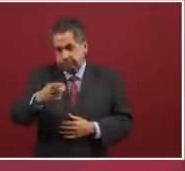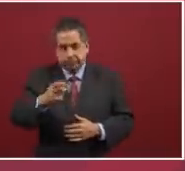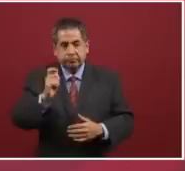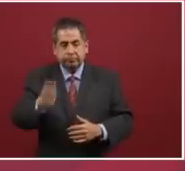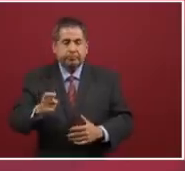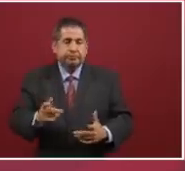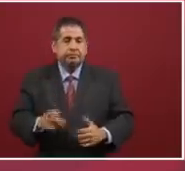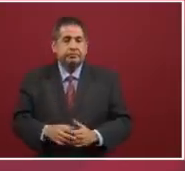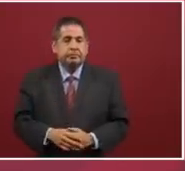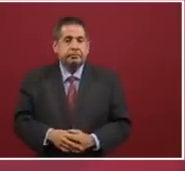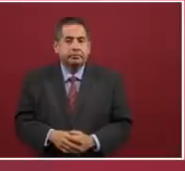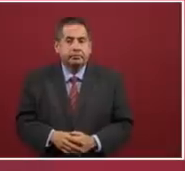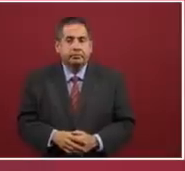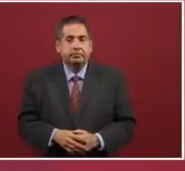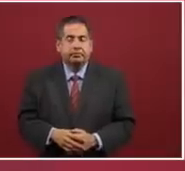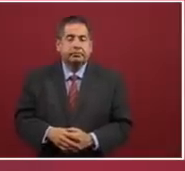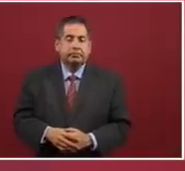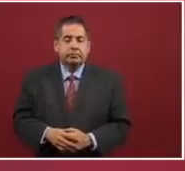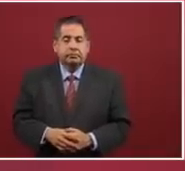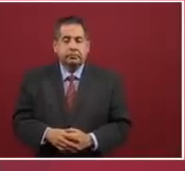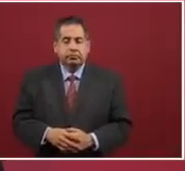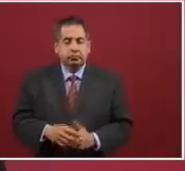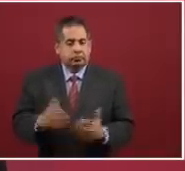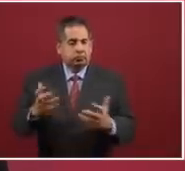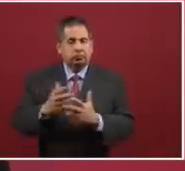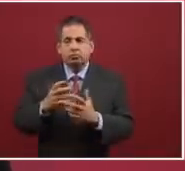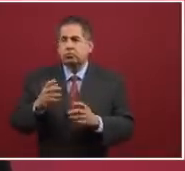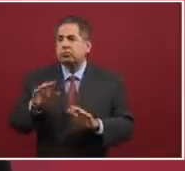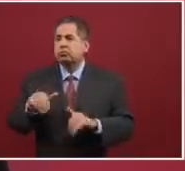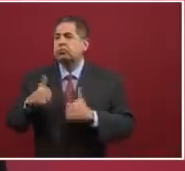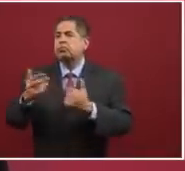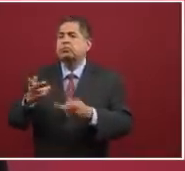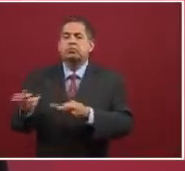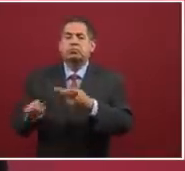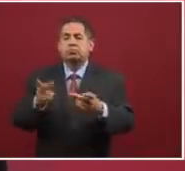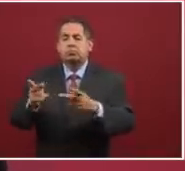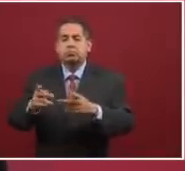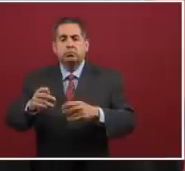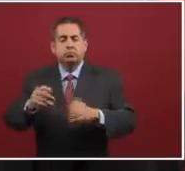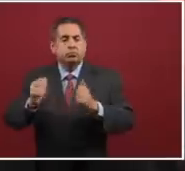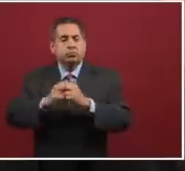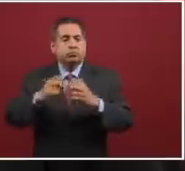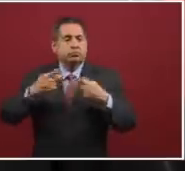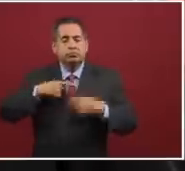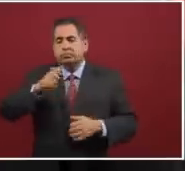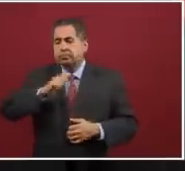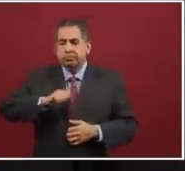de que estábamos haciendo consultas a mano alzada.